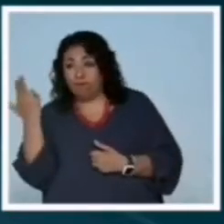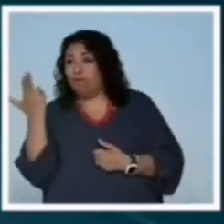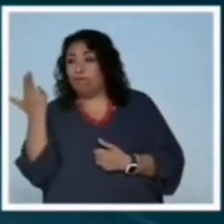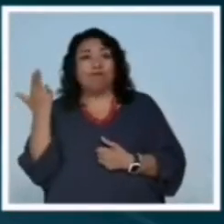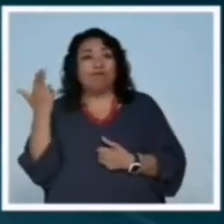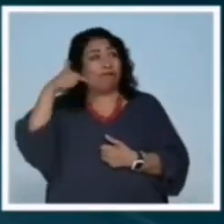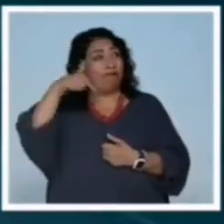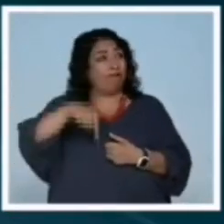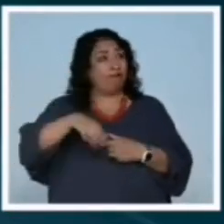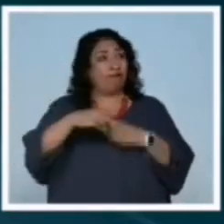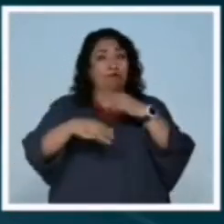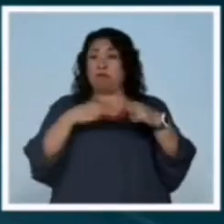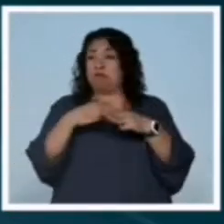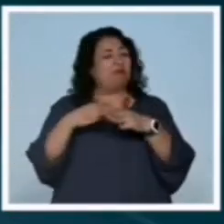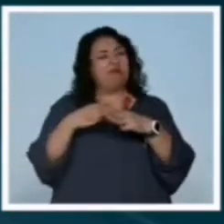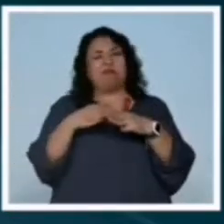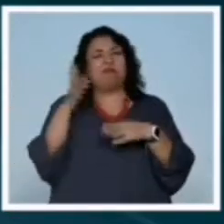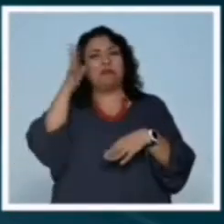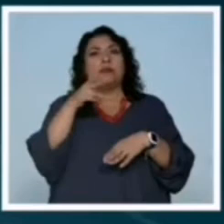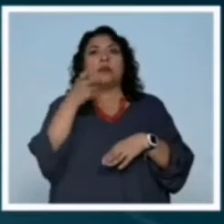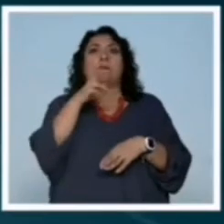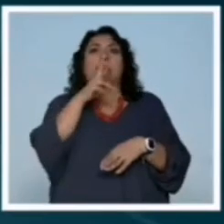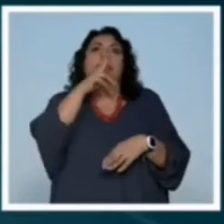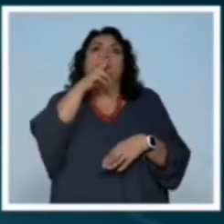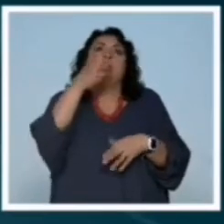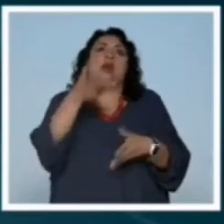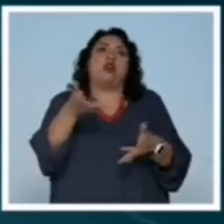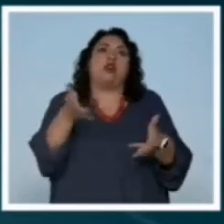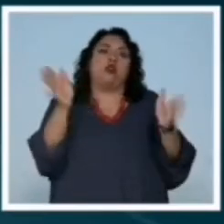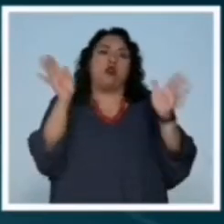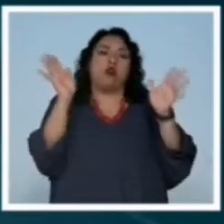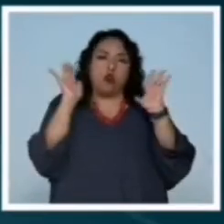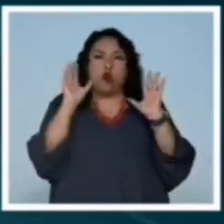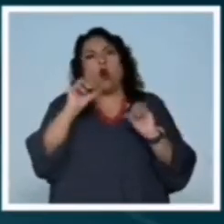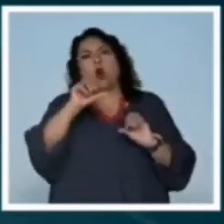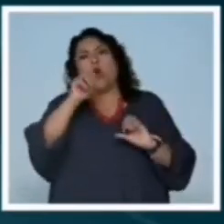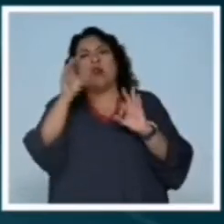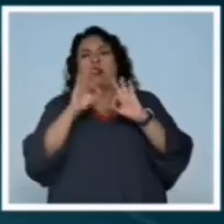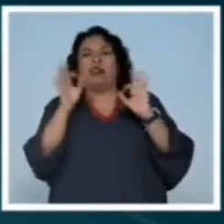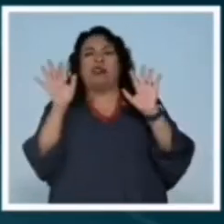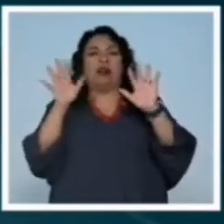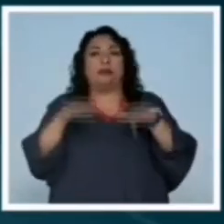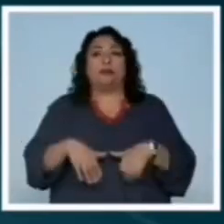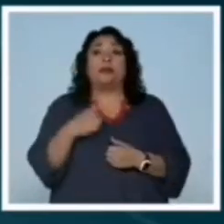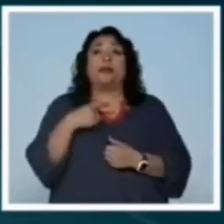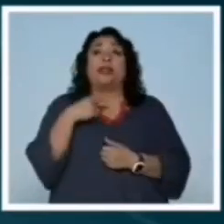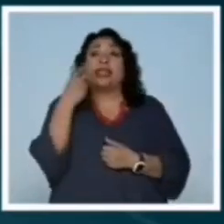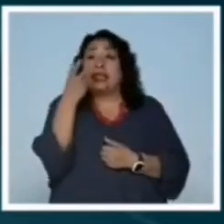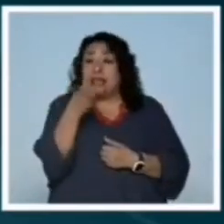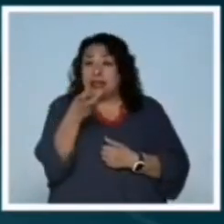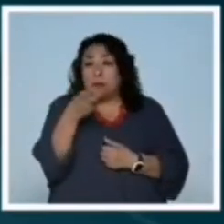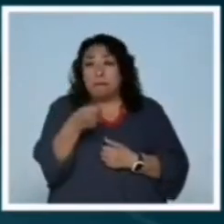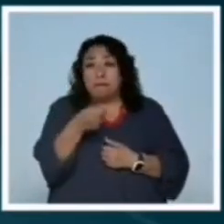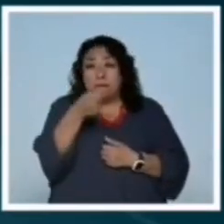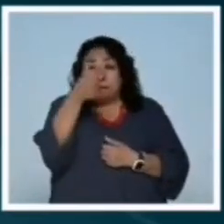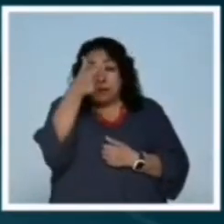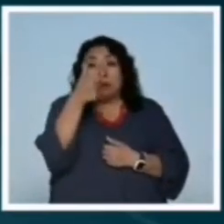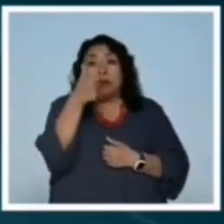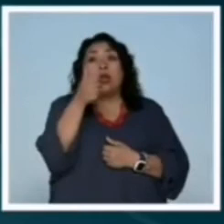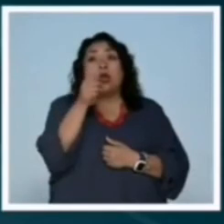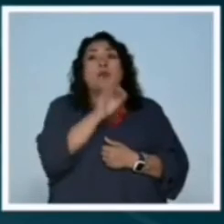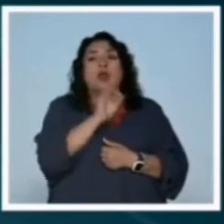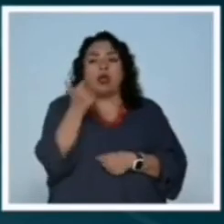estar en este mundo es una mejor alternativa que algunas otras entonces ahí lo primero es